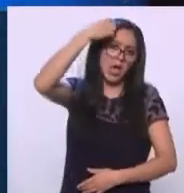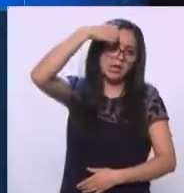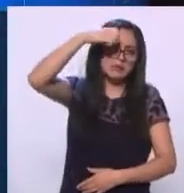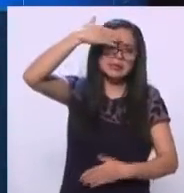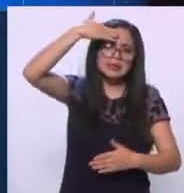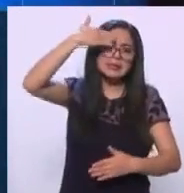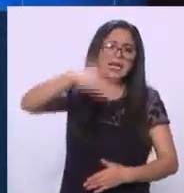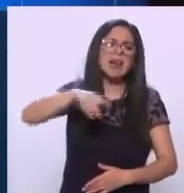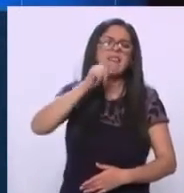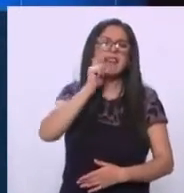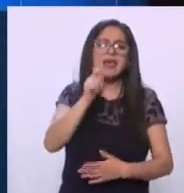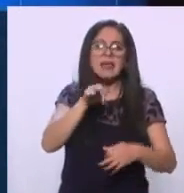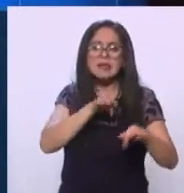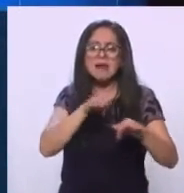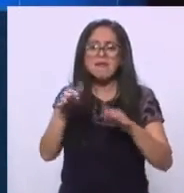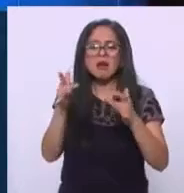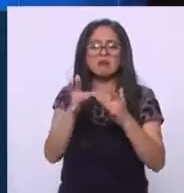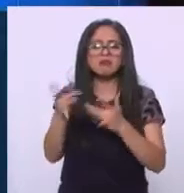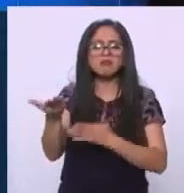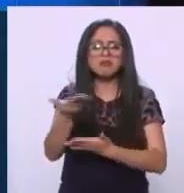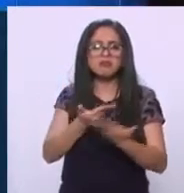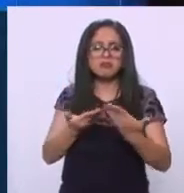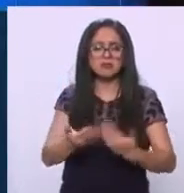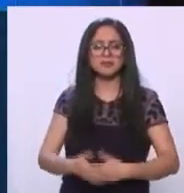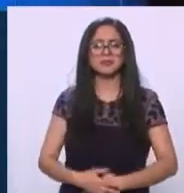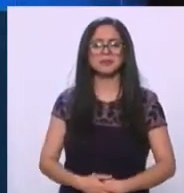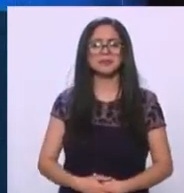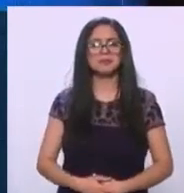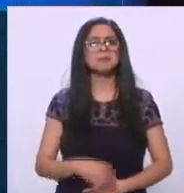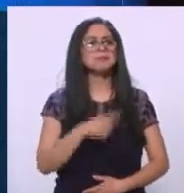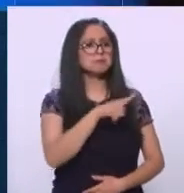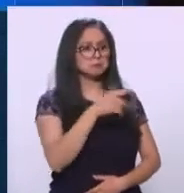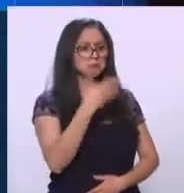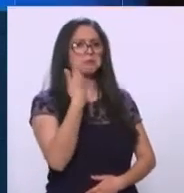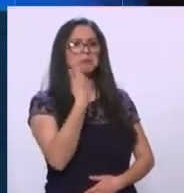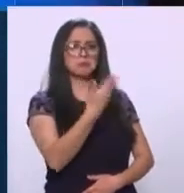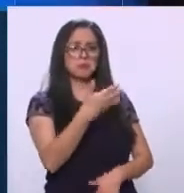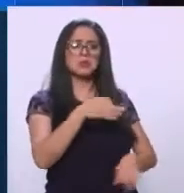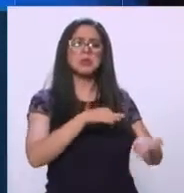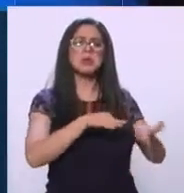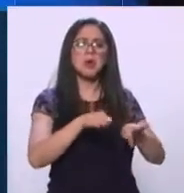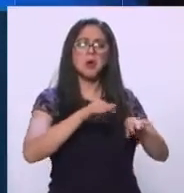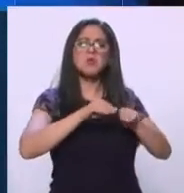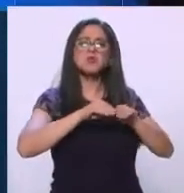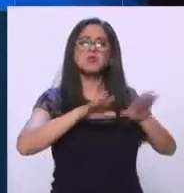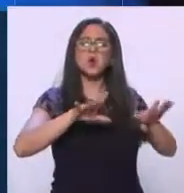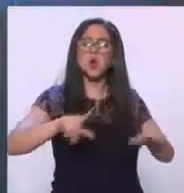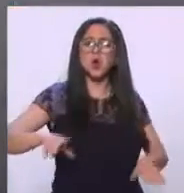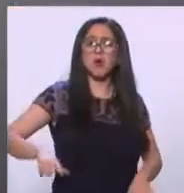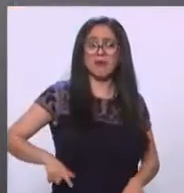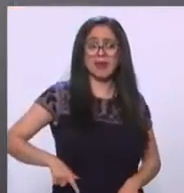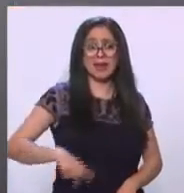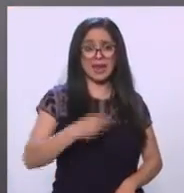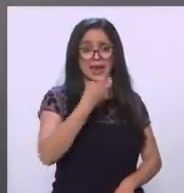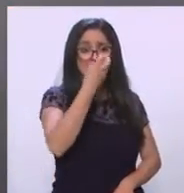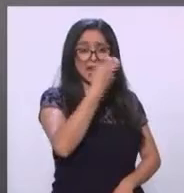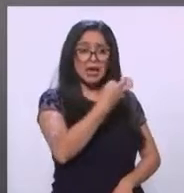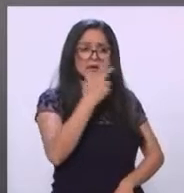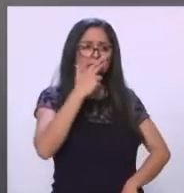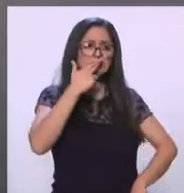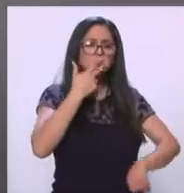y en Infodemia? Pues veo muy bien este esfuerzo de los medios públicos, creo que es una responsabilidad que deben asumir, porque la